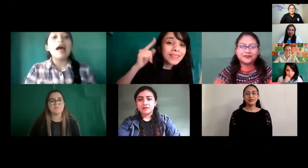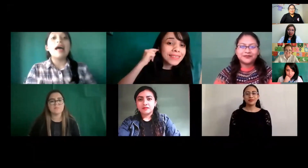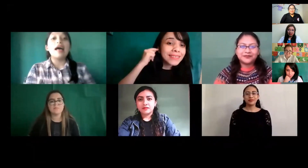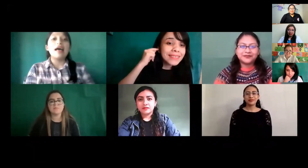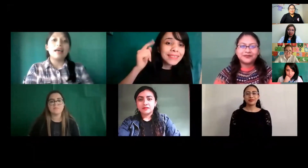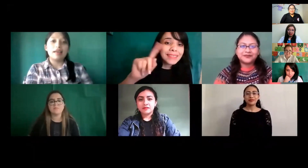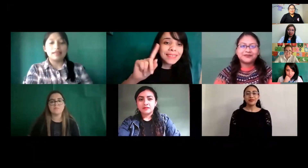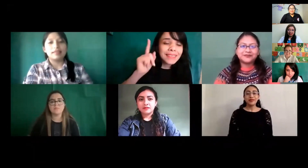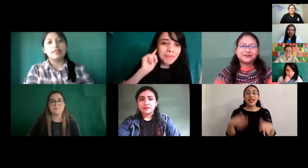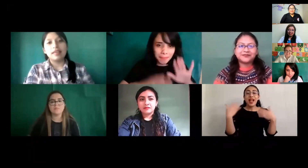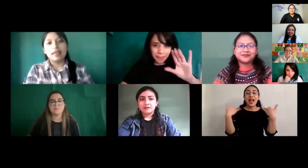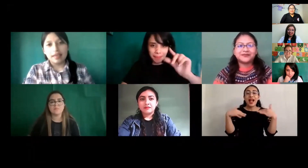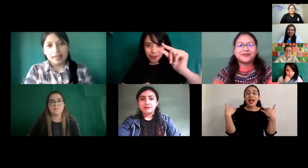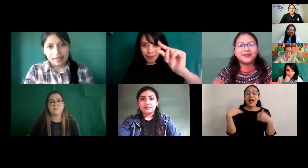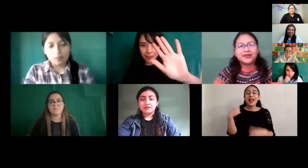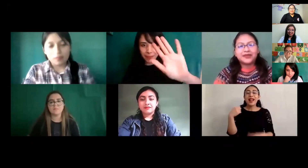Ah,